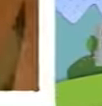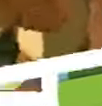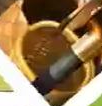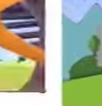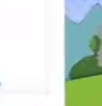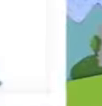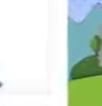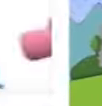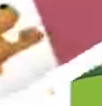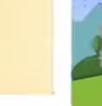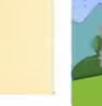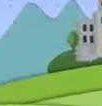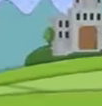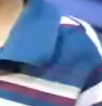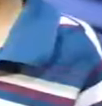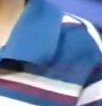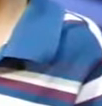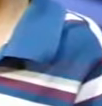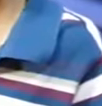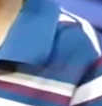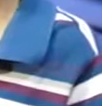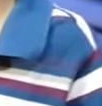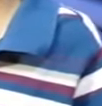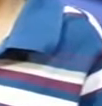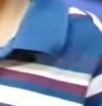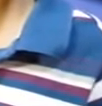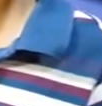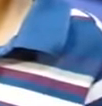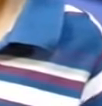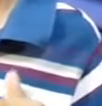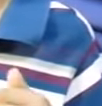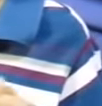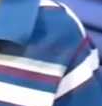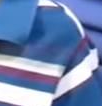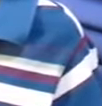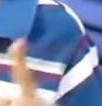Buenos días y seguimos intentando